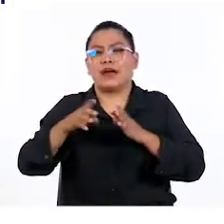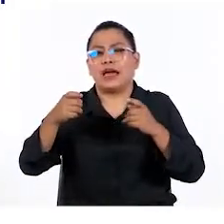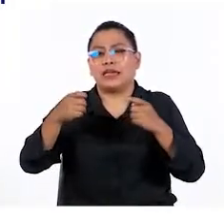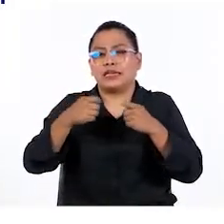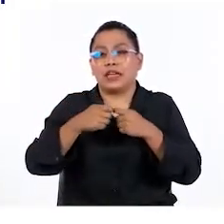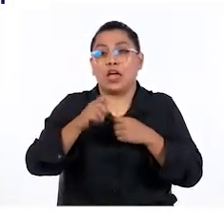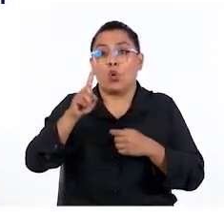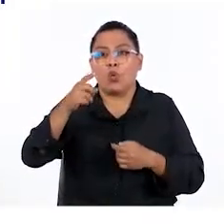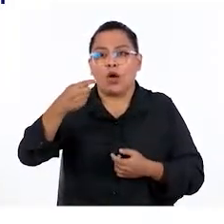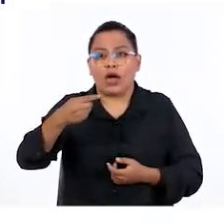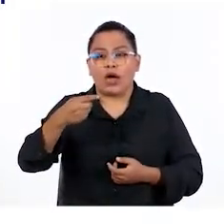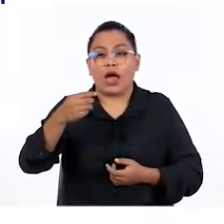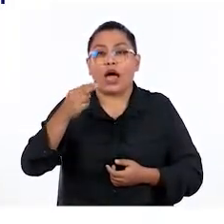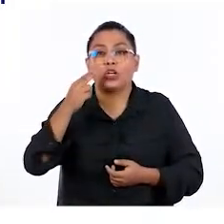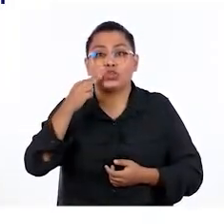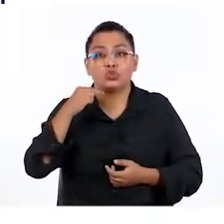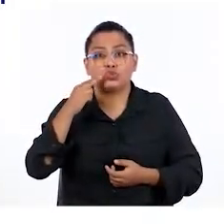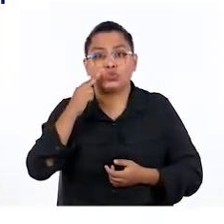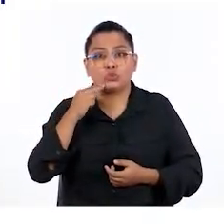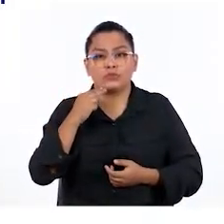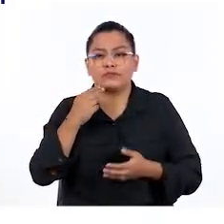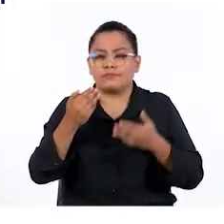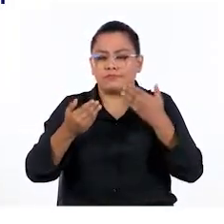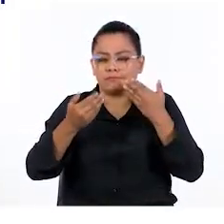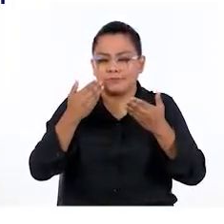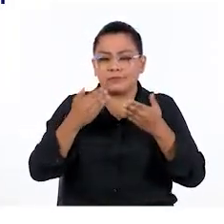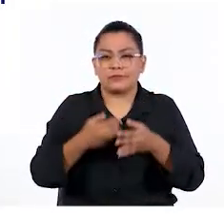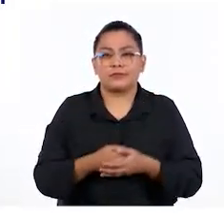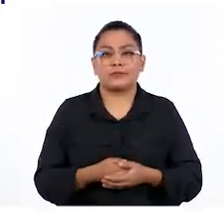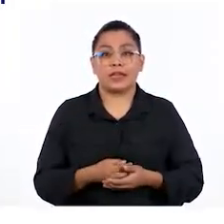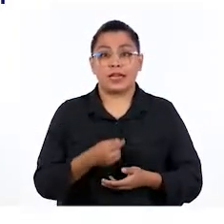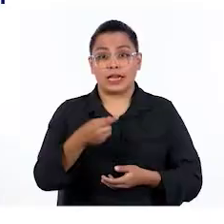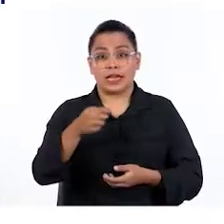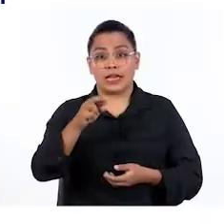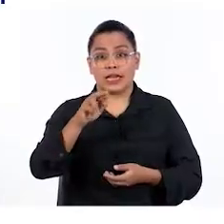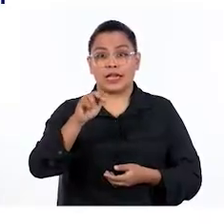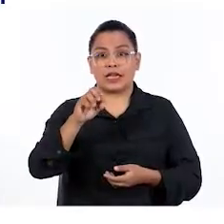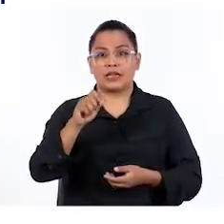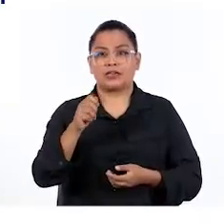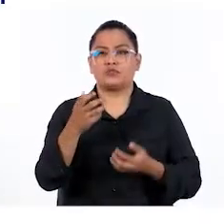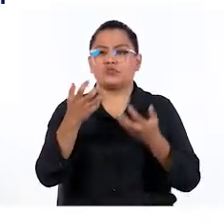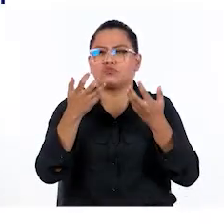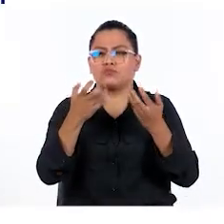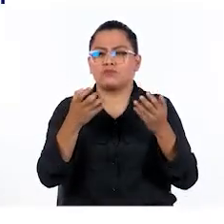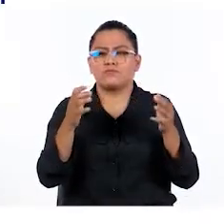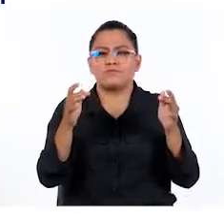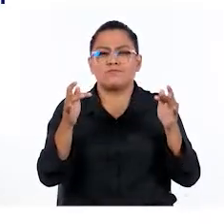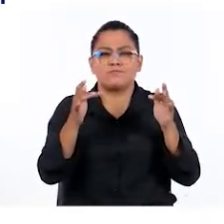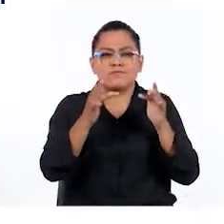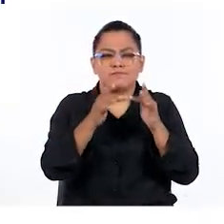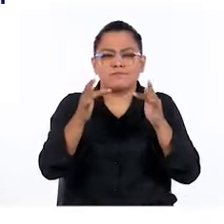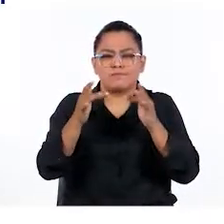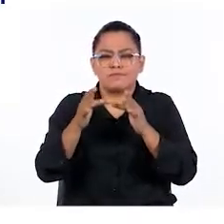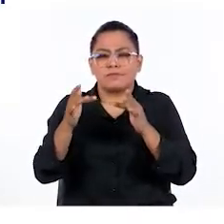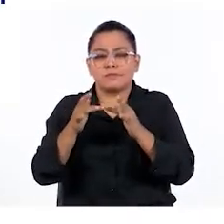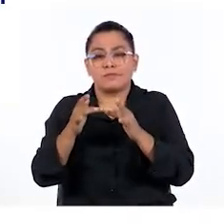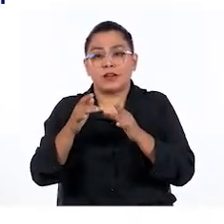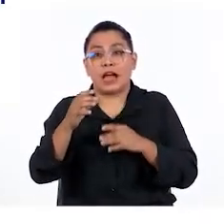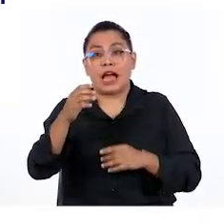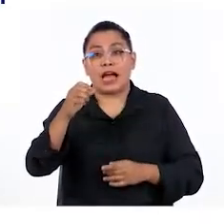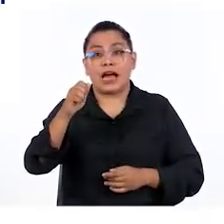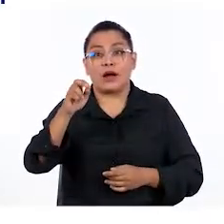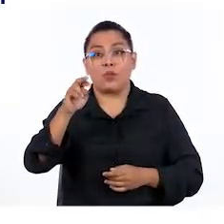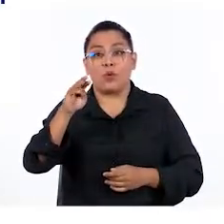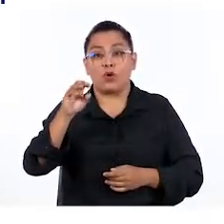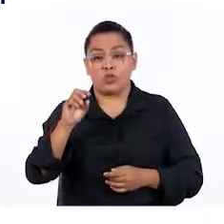tiene una explicación molecular. Y resulta que las grasas tienen muchos de estos enlaces carbono e hidrógeno. En